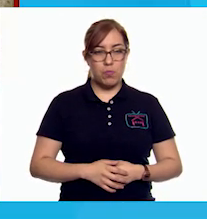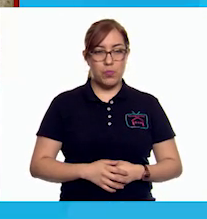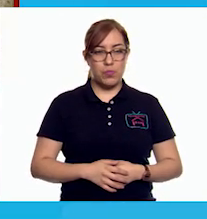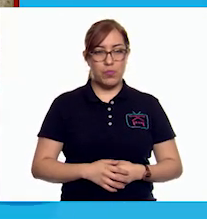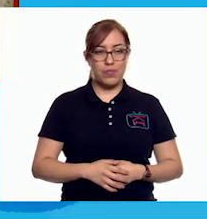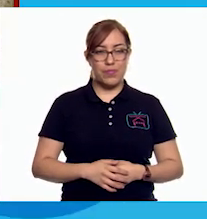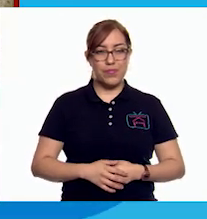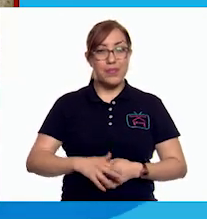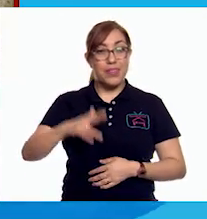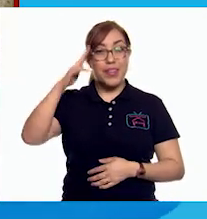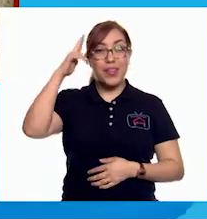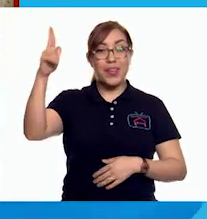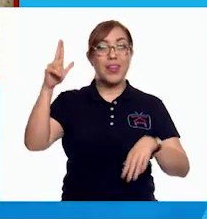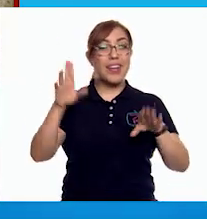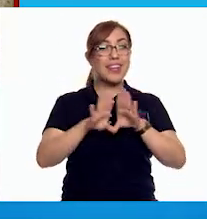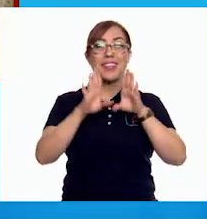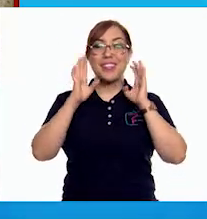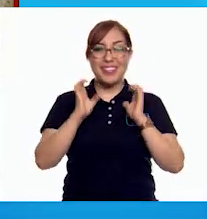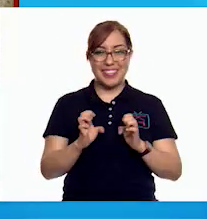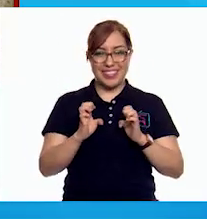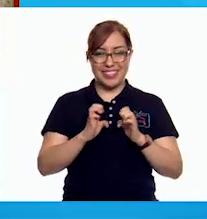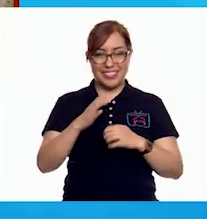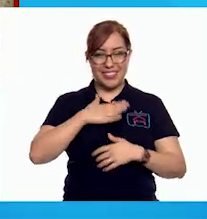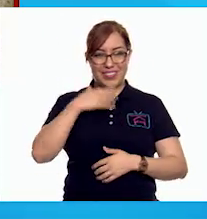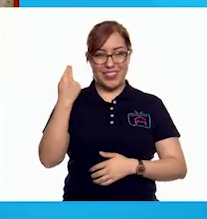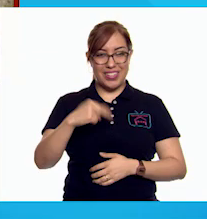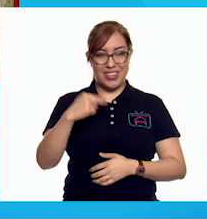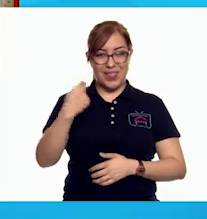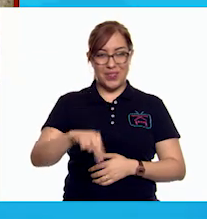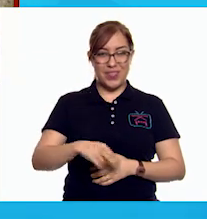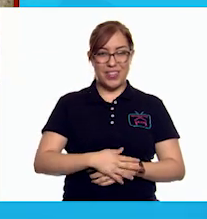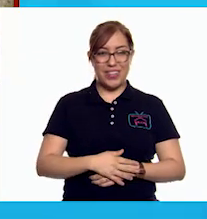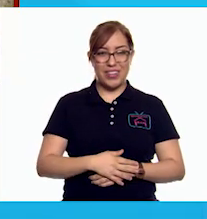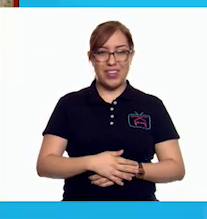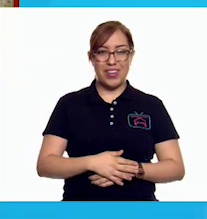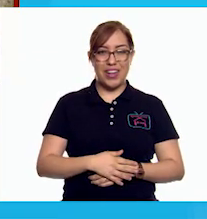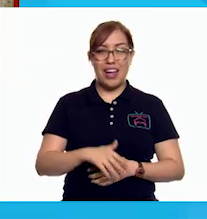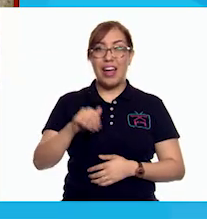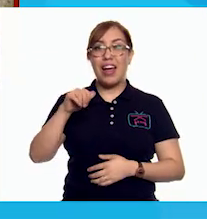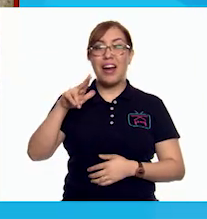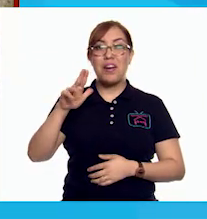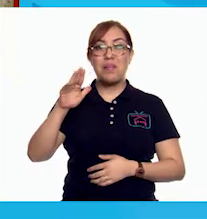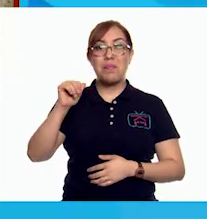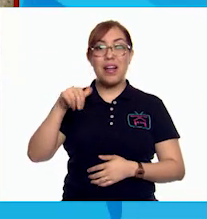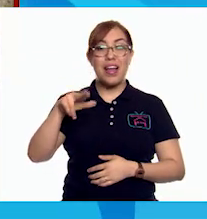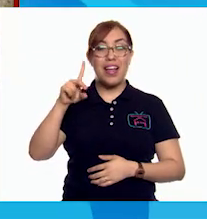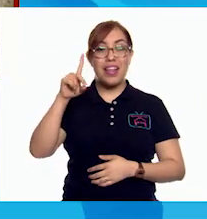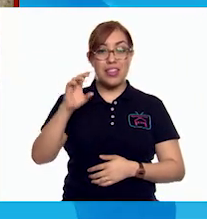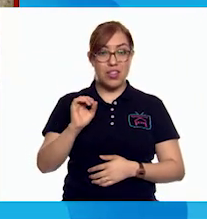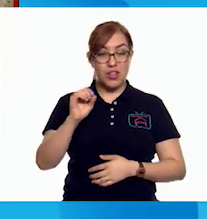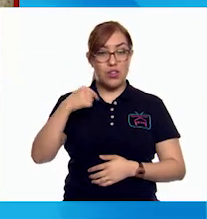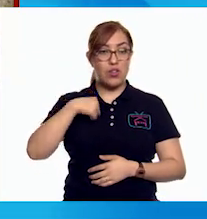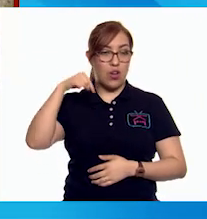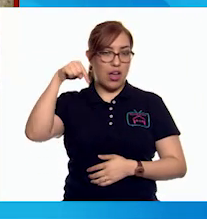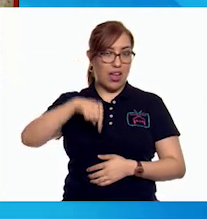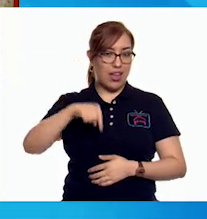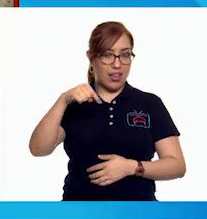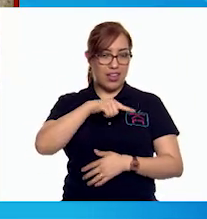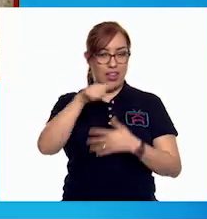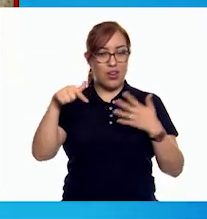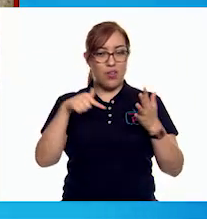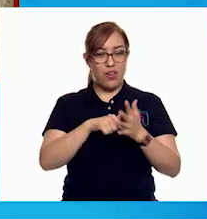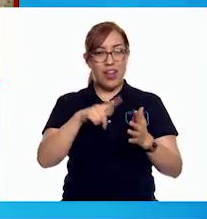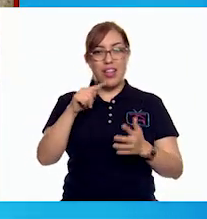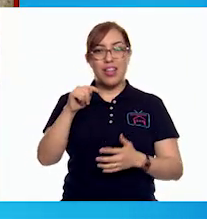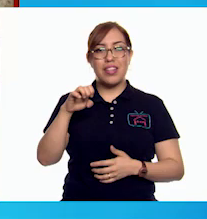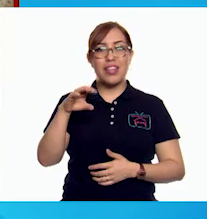¡Aisha! ¡Hola! ¿Cómo están? Yo me llamo Saisha Armando y soy de Tecomate, Teotongo. Yo me